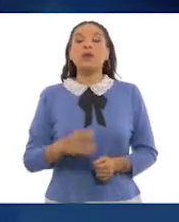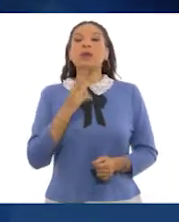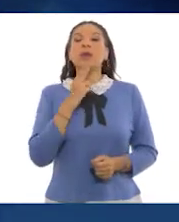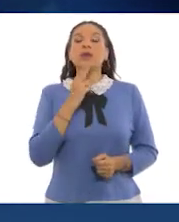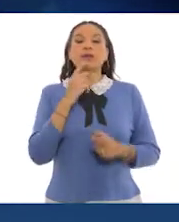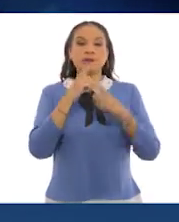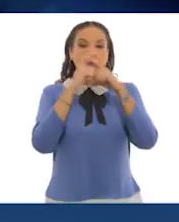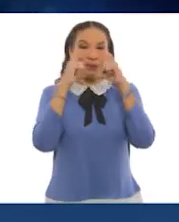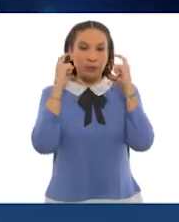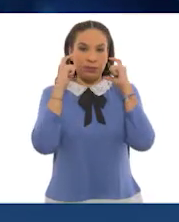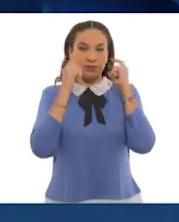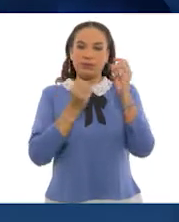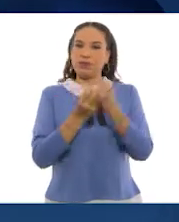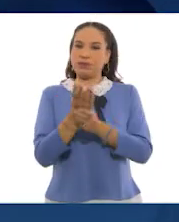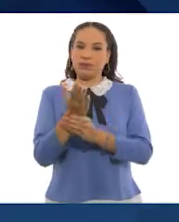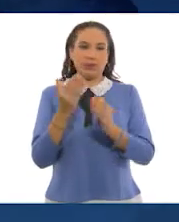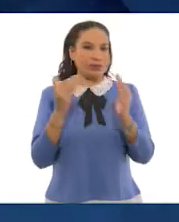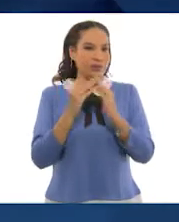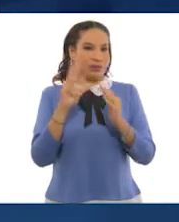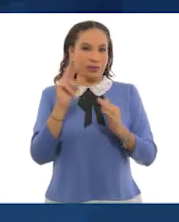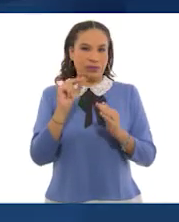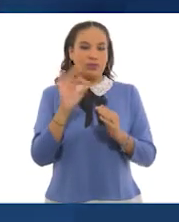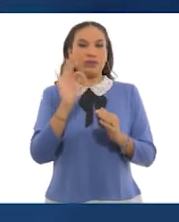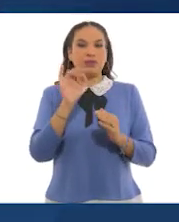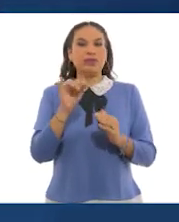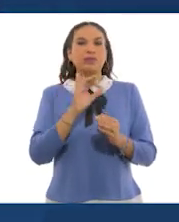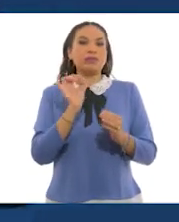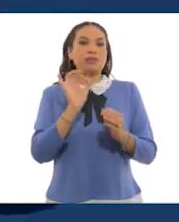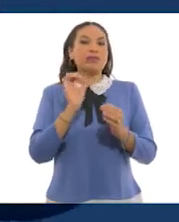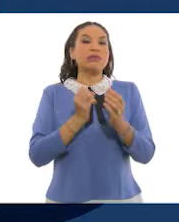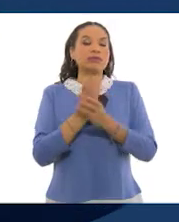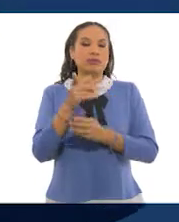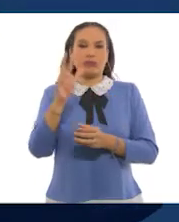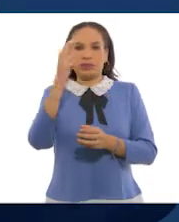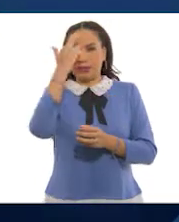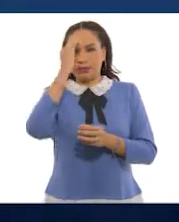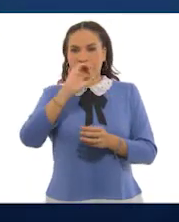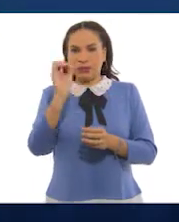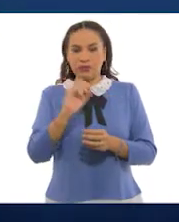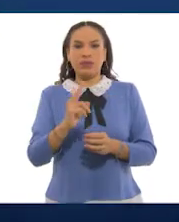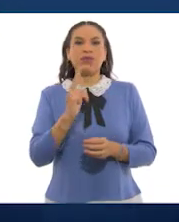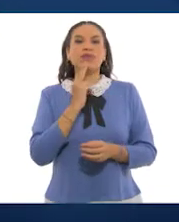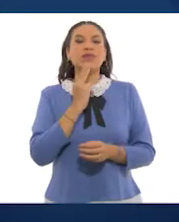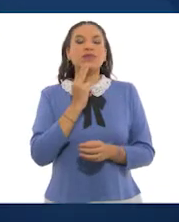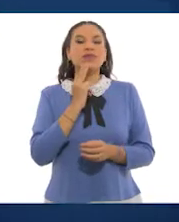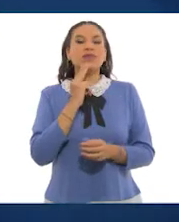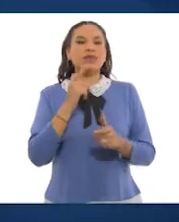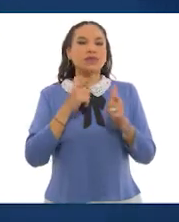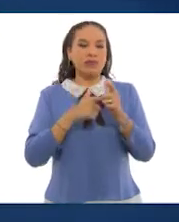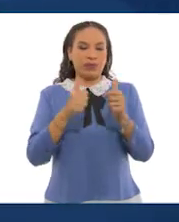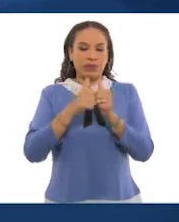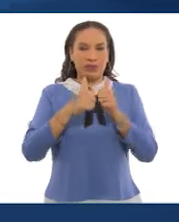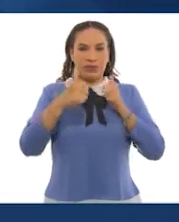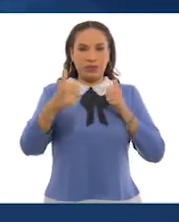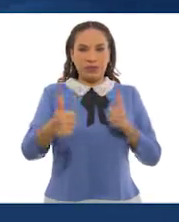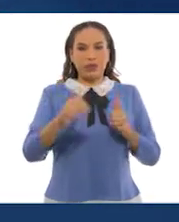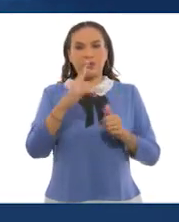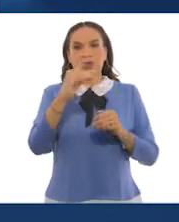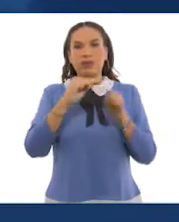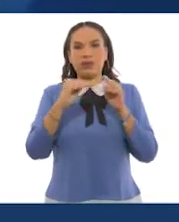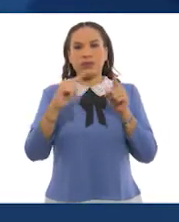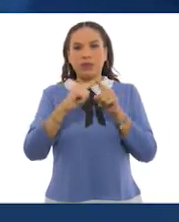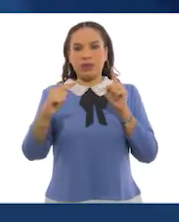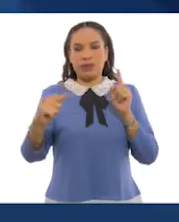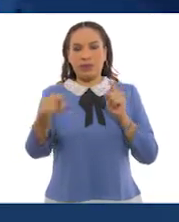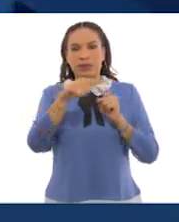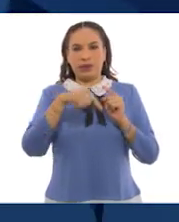Utiliza cubrebocas. No salgas de casa. Si tienes que hacerlo, recuerda que es obligatorio utilizarlo. Mantén una distancia mínima de 1,5